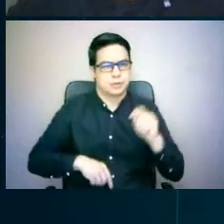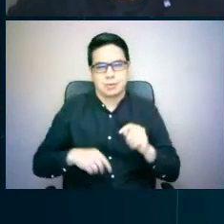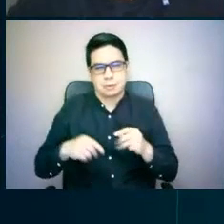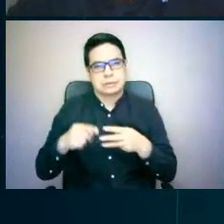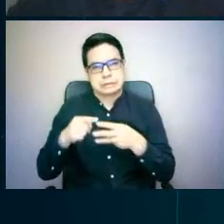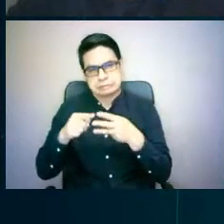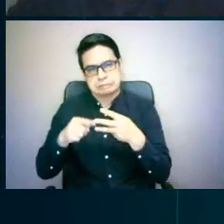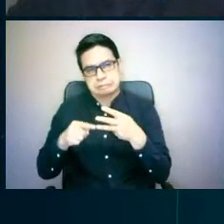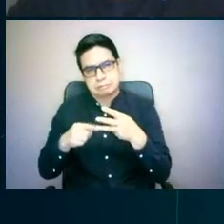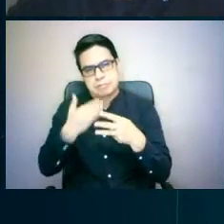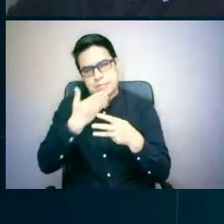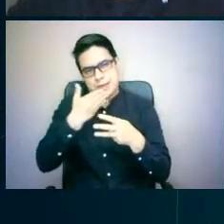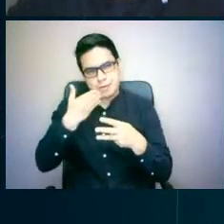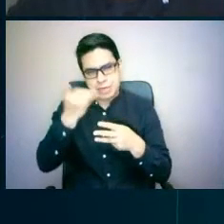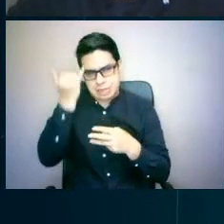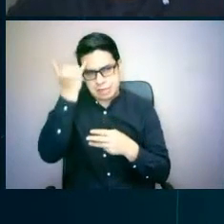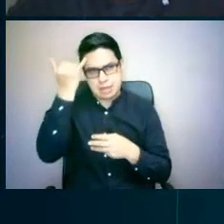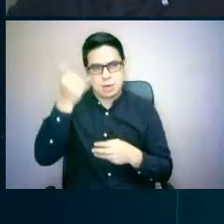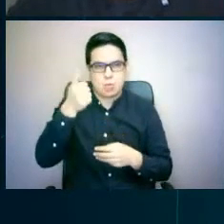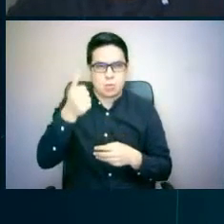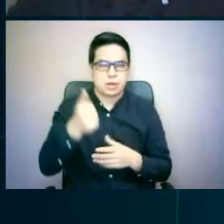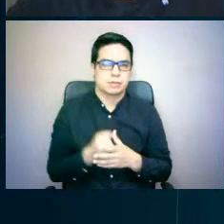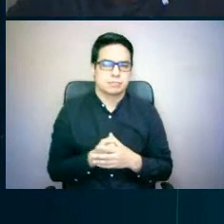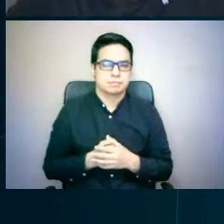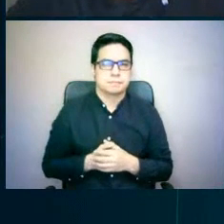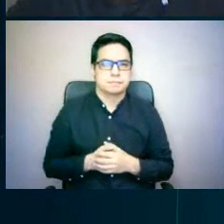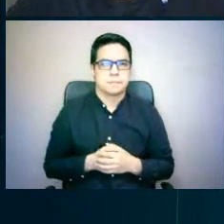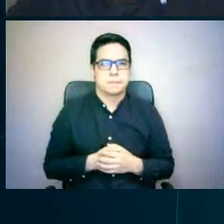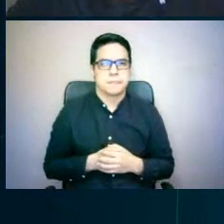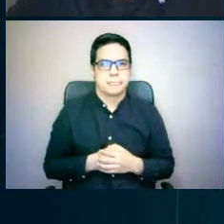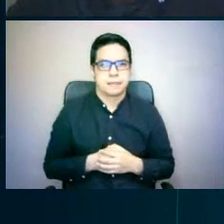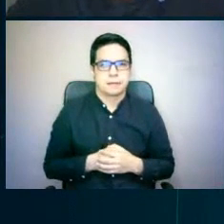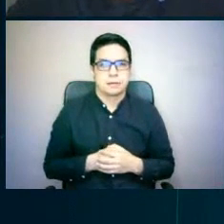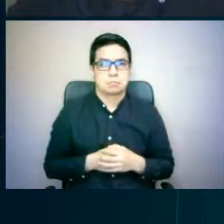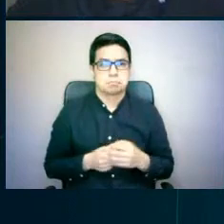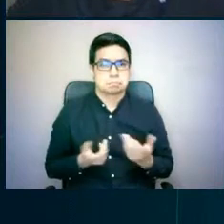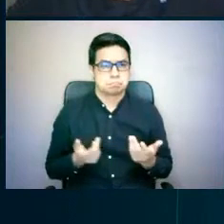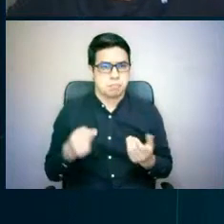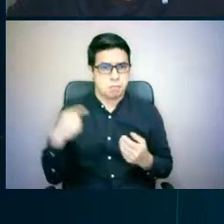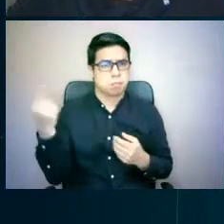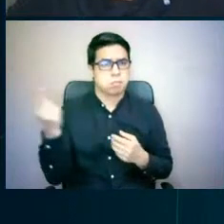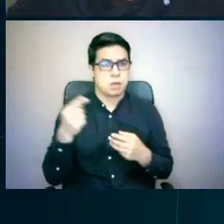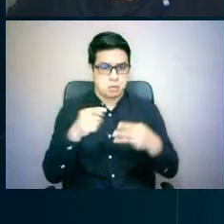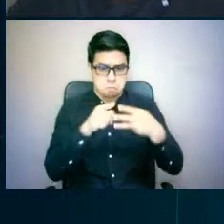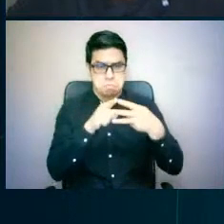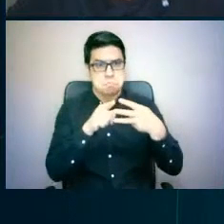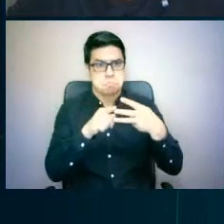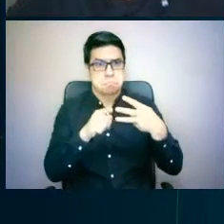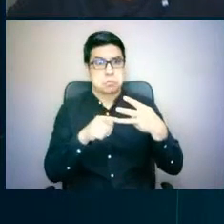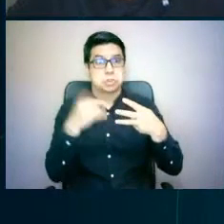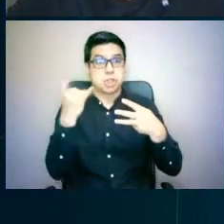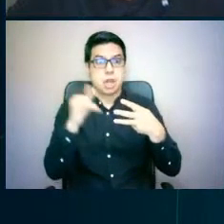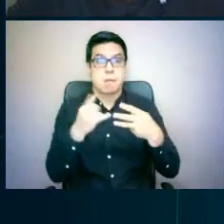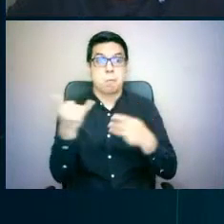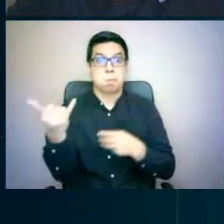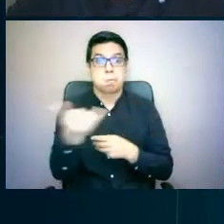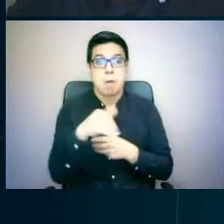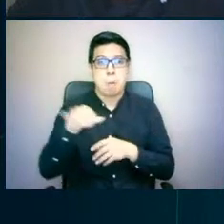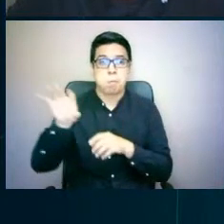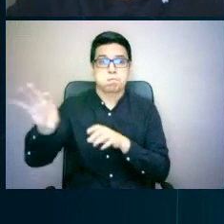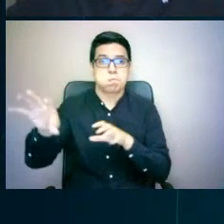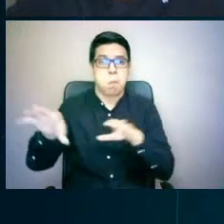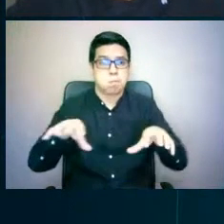estos cambios. Las tecnologías se encuentran operando y ya han sido instaladas y probadas a nivel mundial.